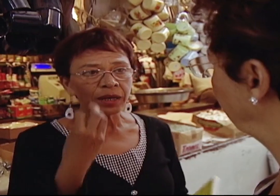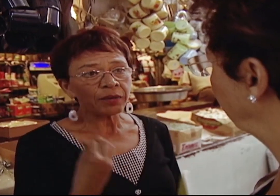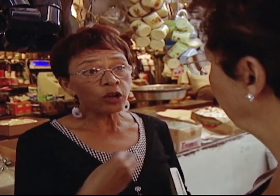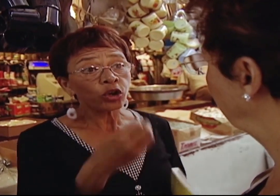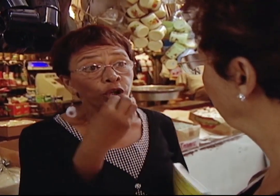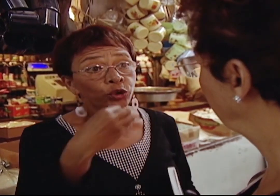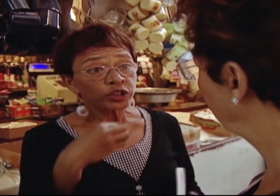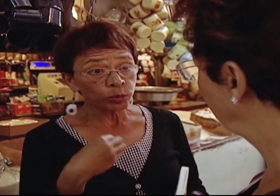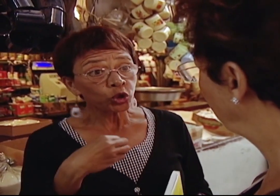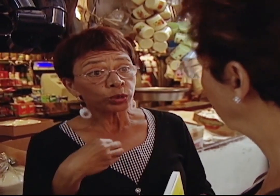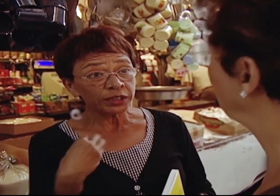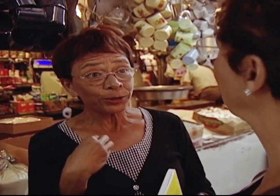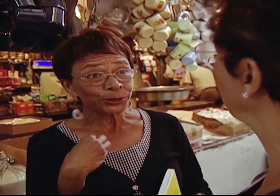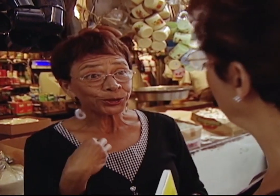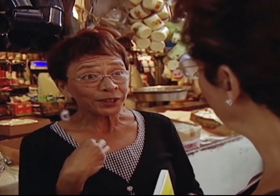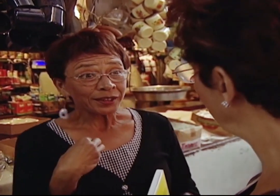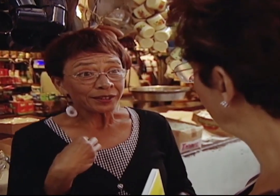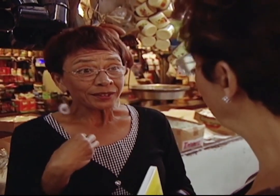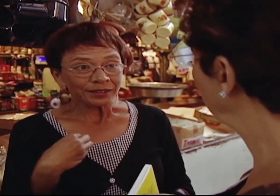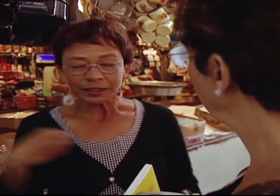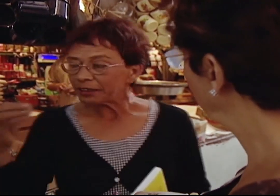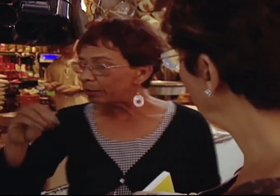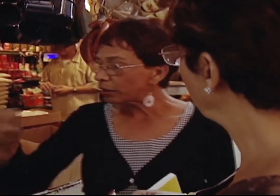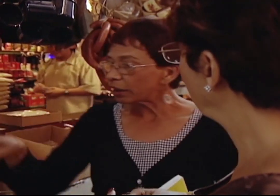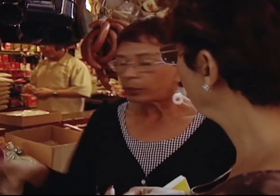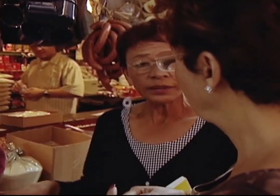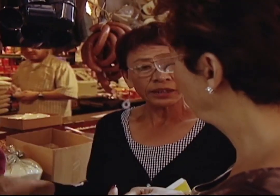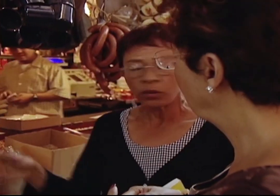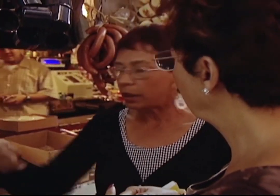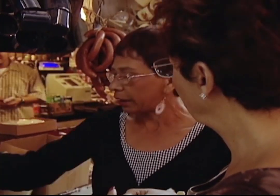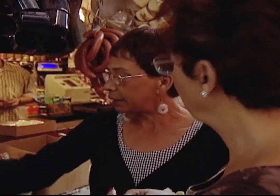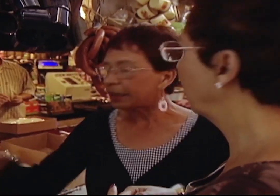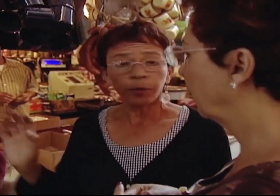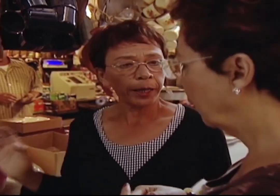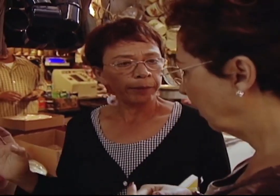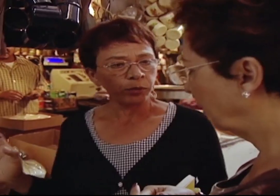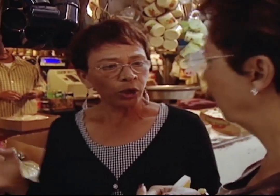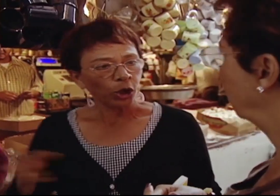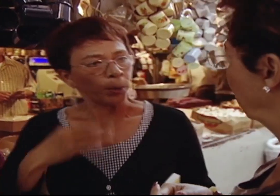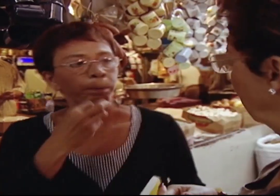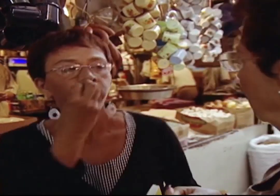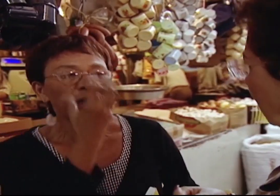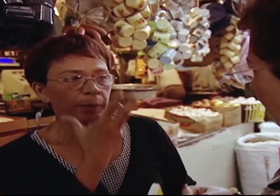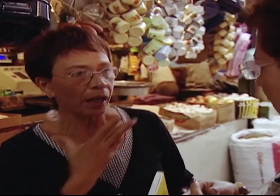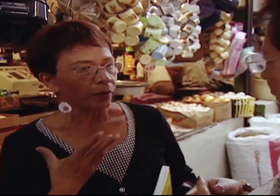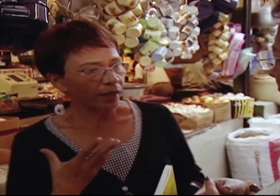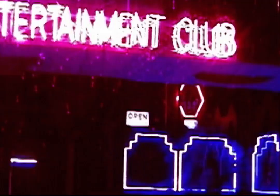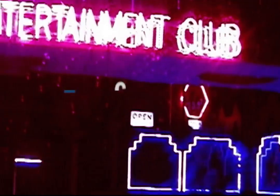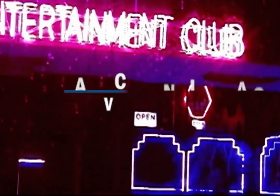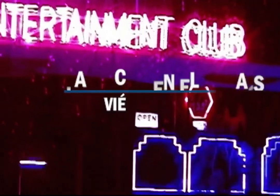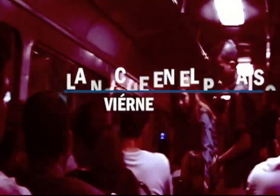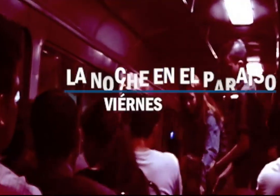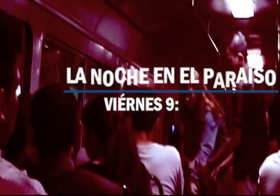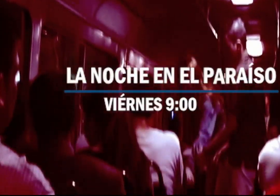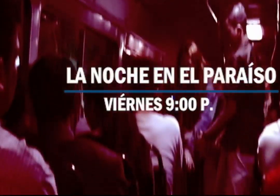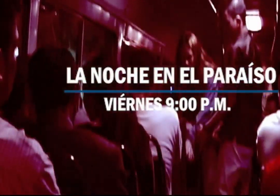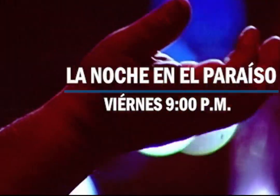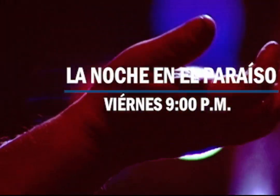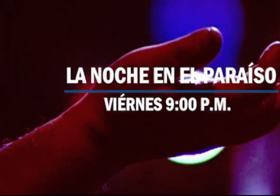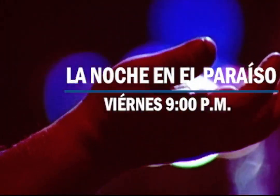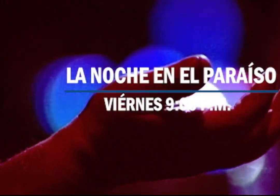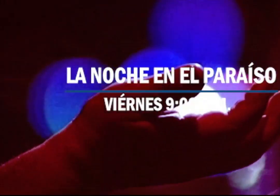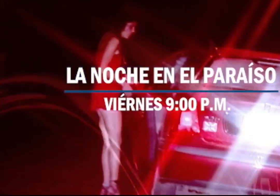Popular. Pague usted también con sus tarjetas y podría ser uno de los 10 ganadores de 300,000 colones por mes durante lo